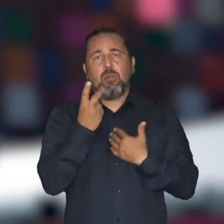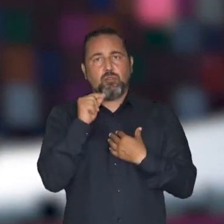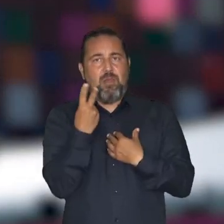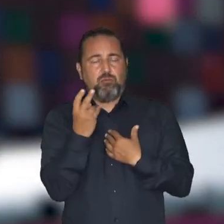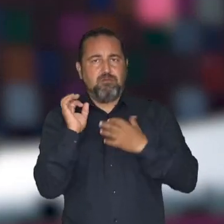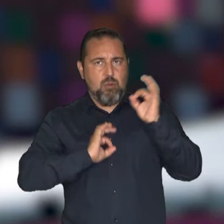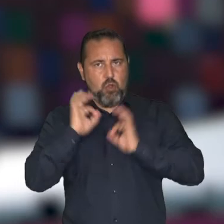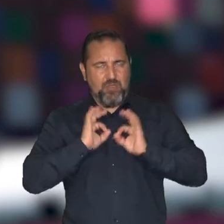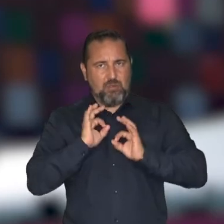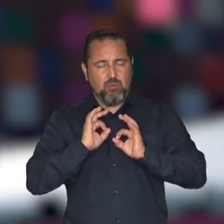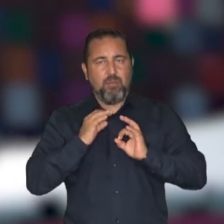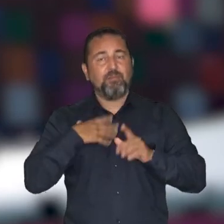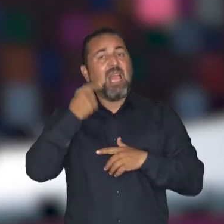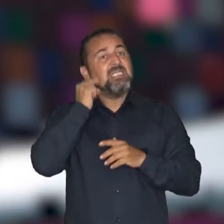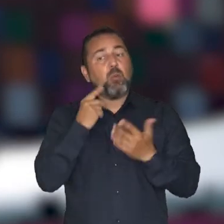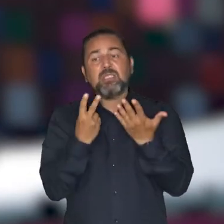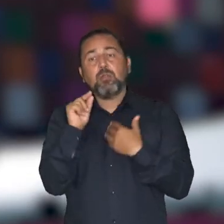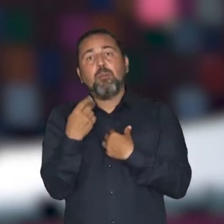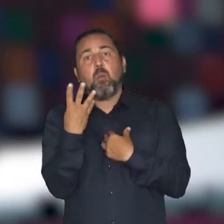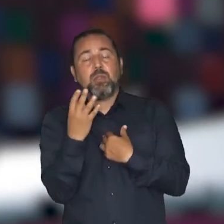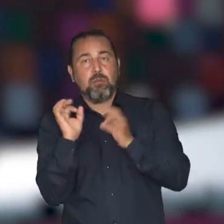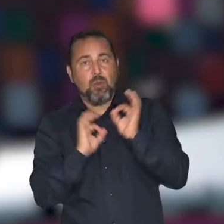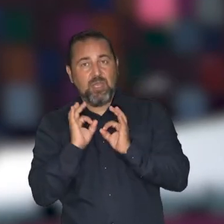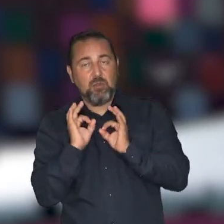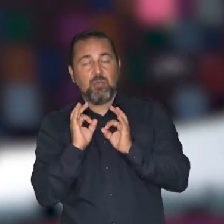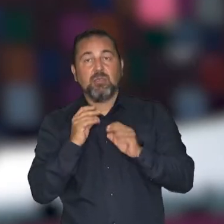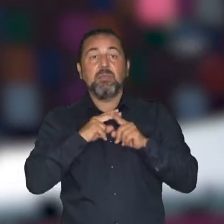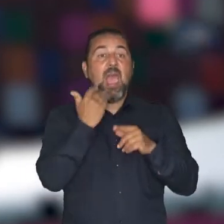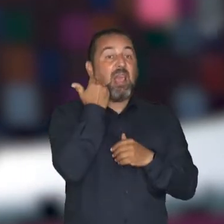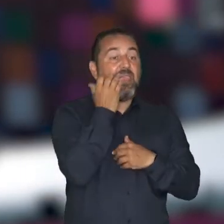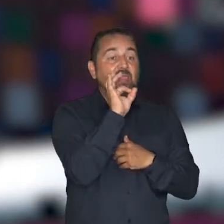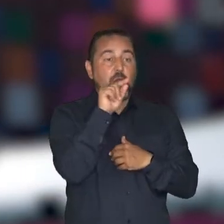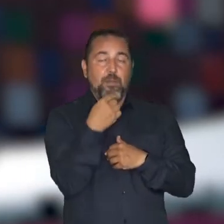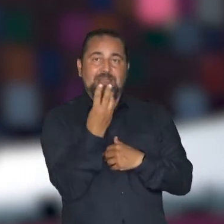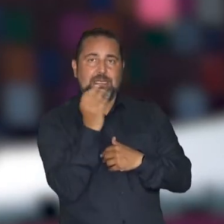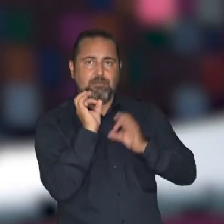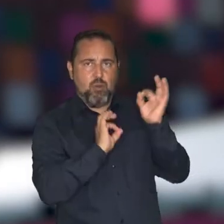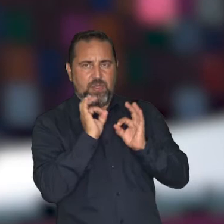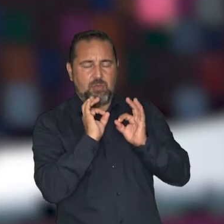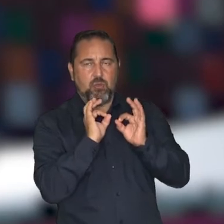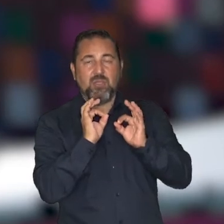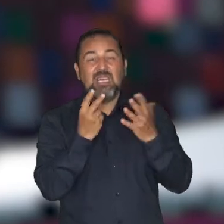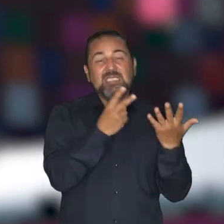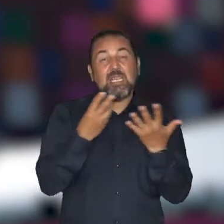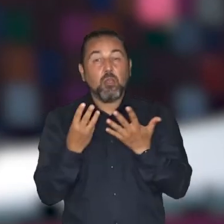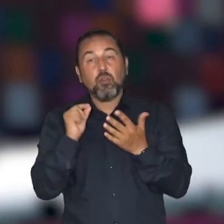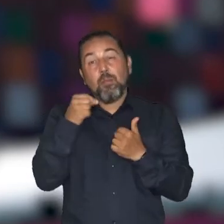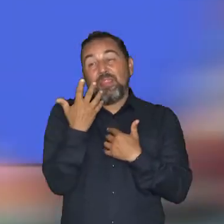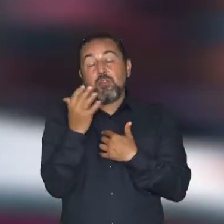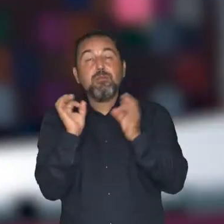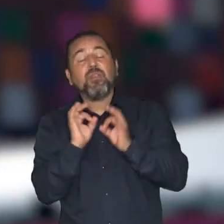representa el 92,2%, el de Sagunto el 7,4% y el de Gandía el 0,3%.